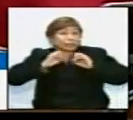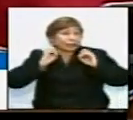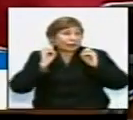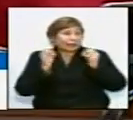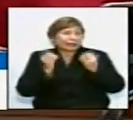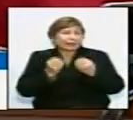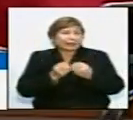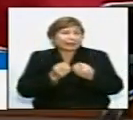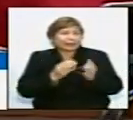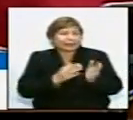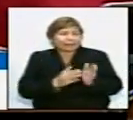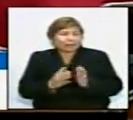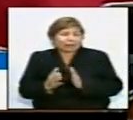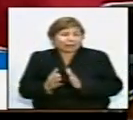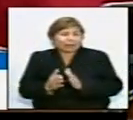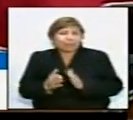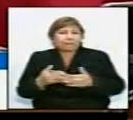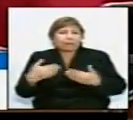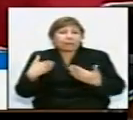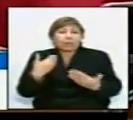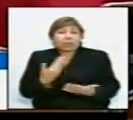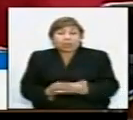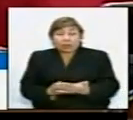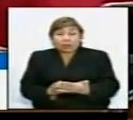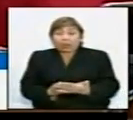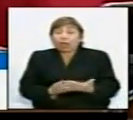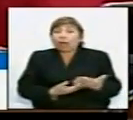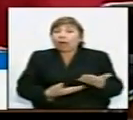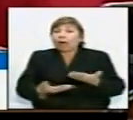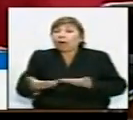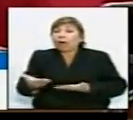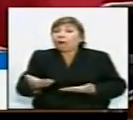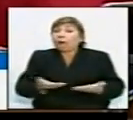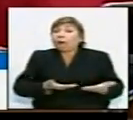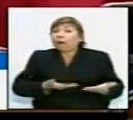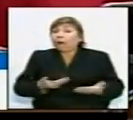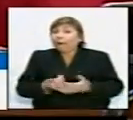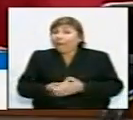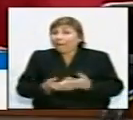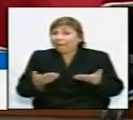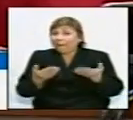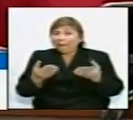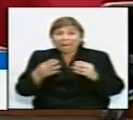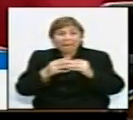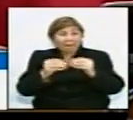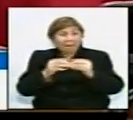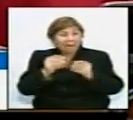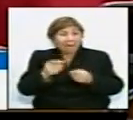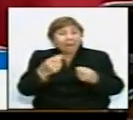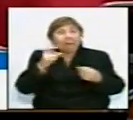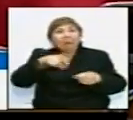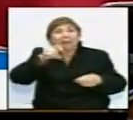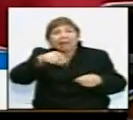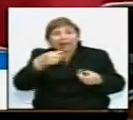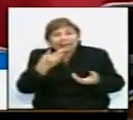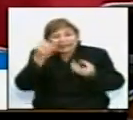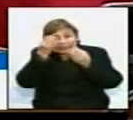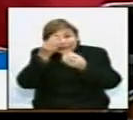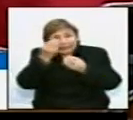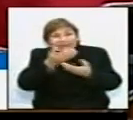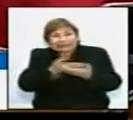tal forma que pueda llegar a brindar los servicios donde el productor los necesita y con